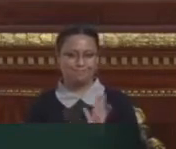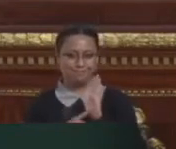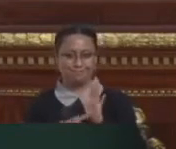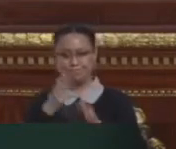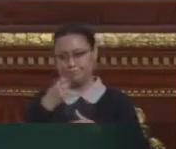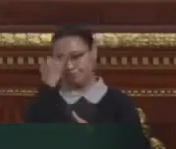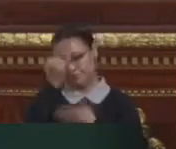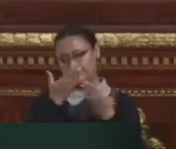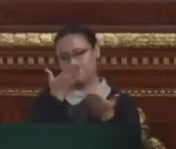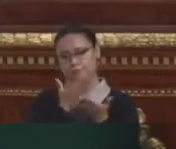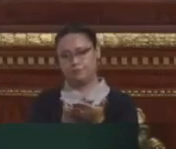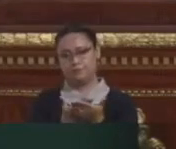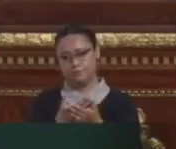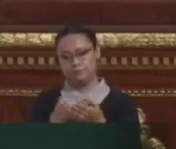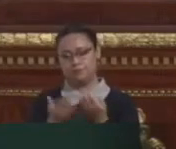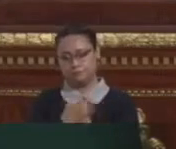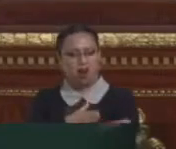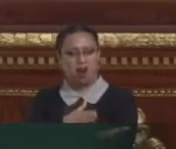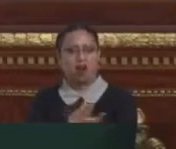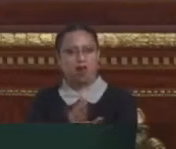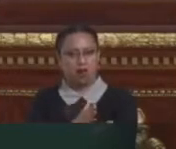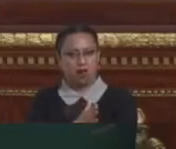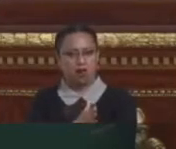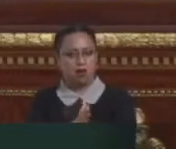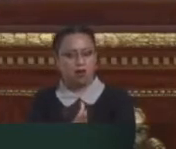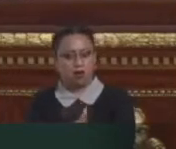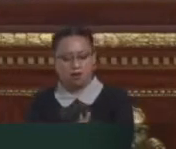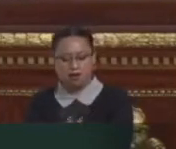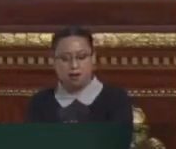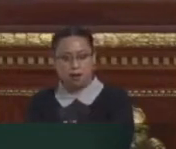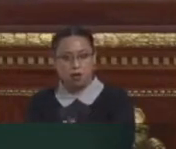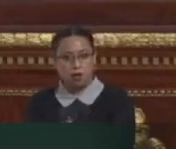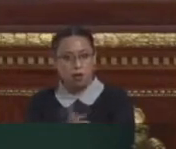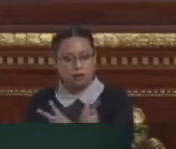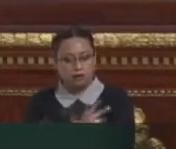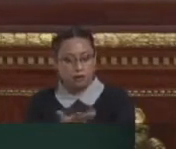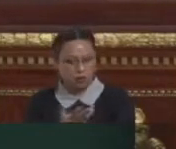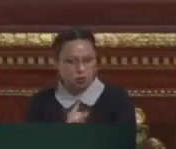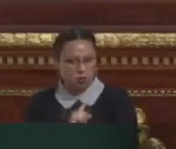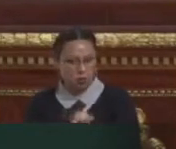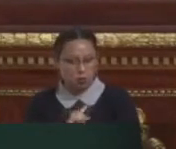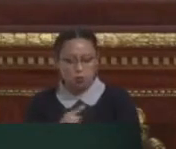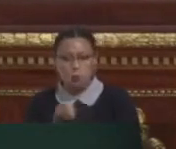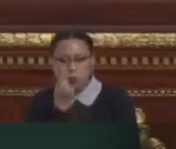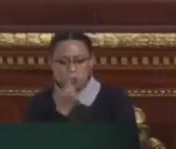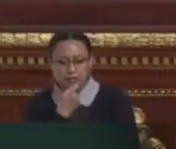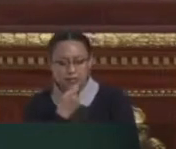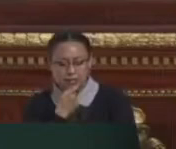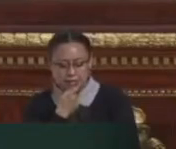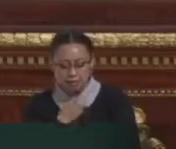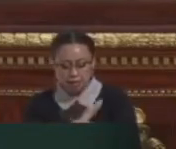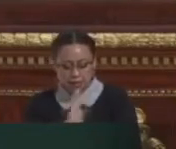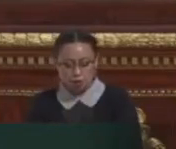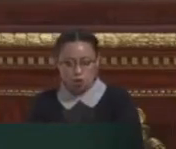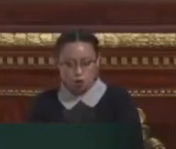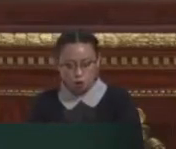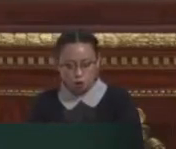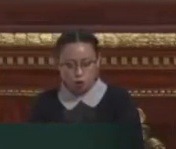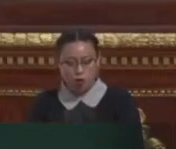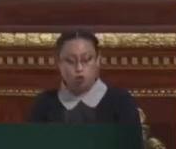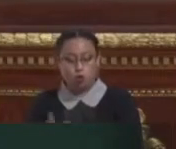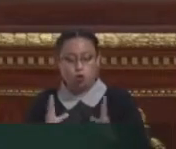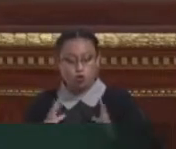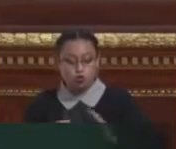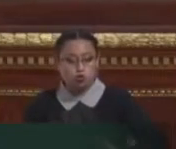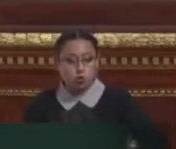establecidas en el artículo 207, que prevén 6 años de prisión o de 50 a 200 días de multa a quien oculte, destruya o sepulte